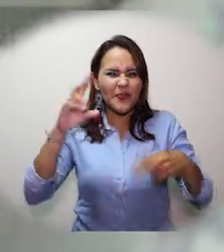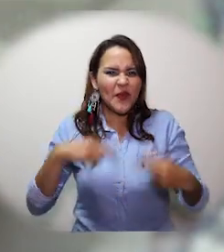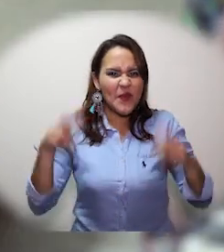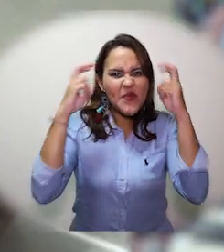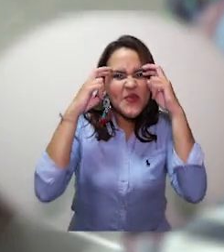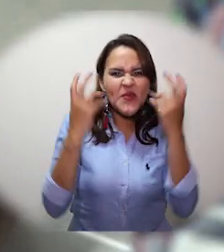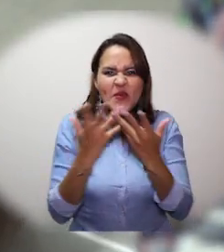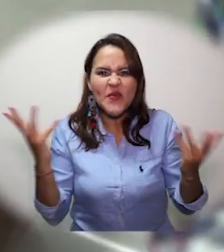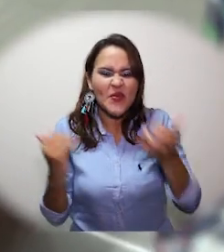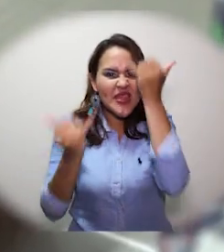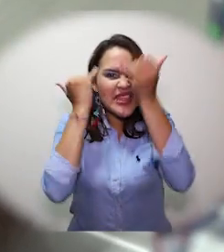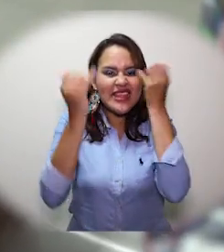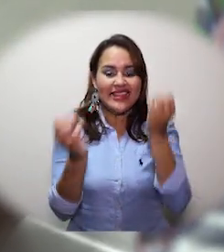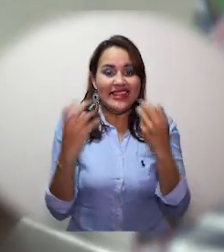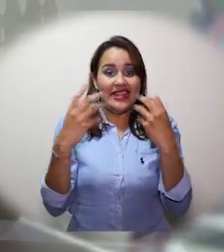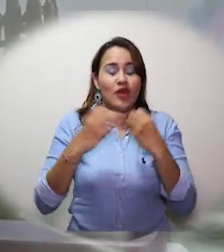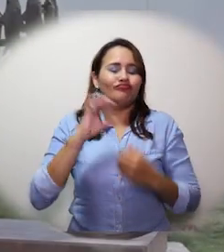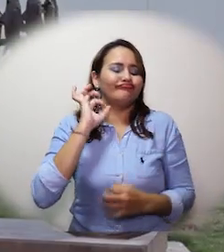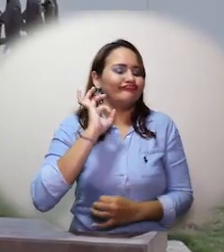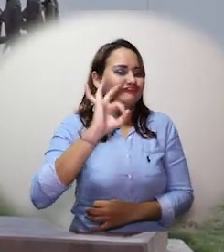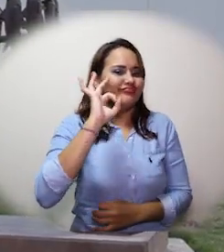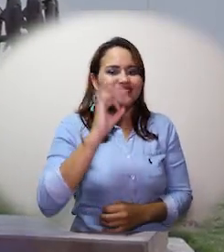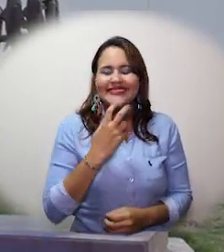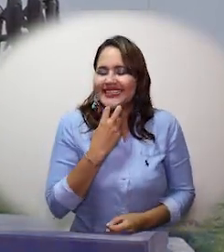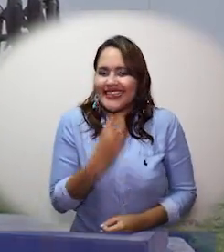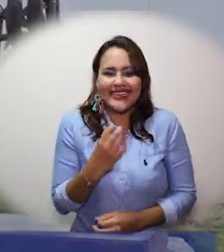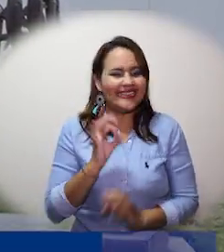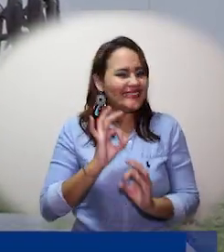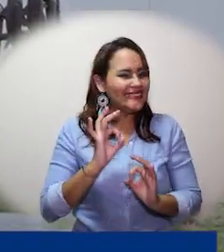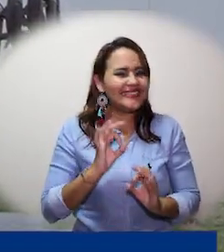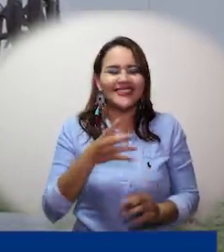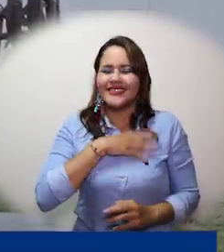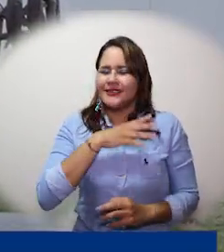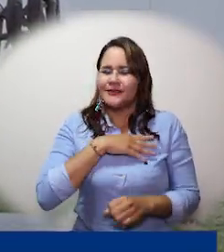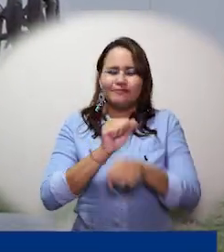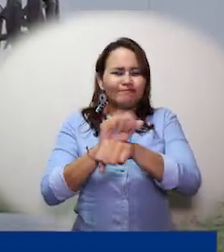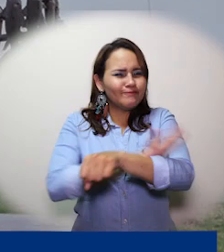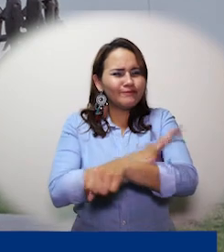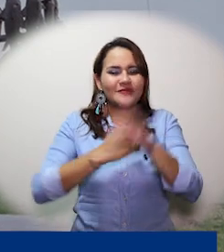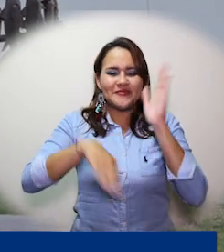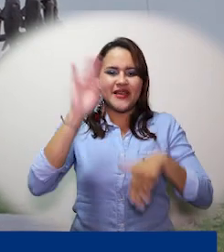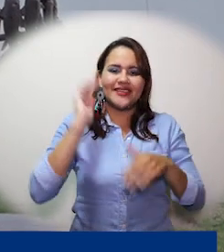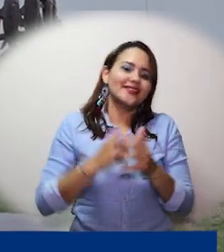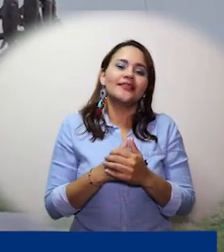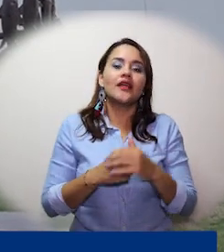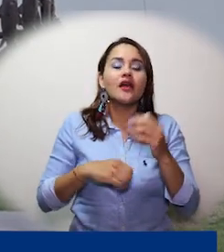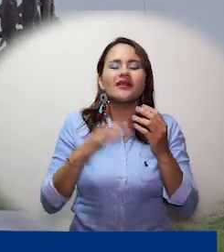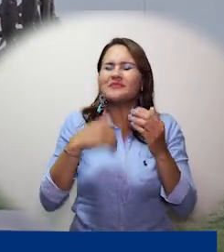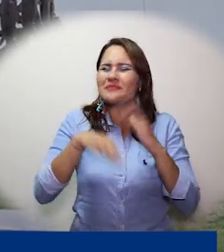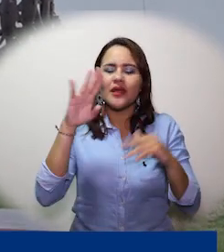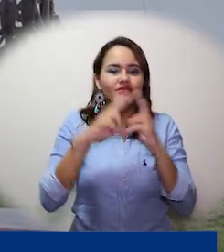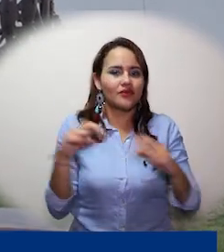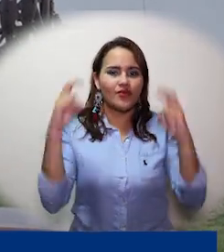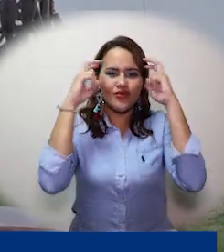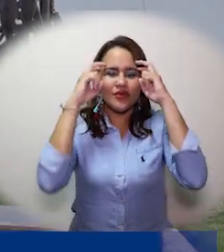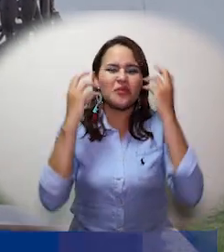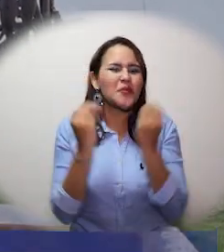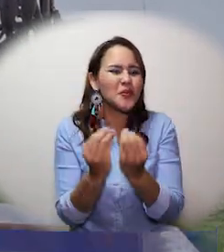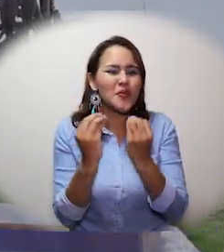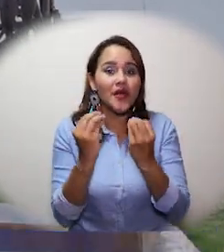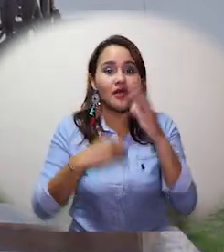explosión de conocimiento, y esto ha sido extraordinario, ha sido una experiencia maravillosa, llena